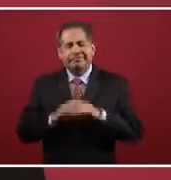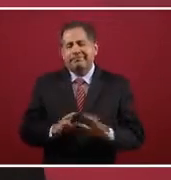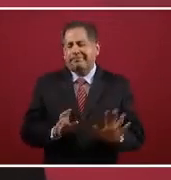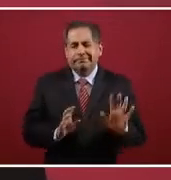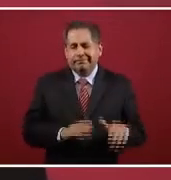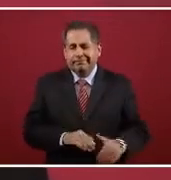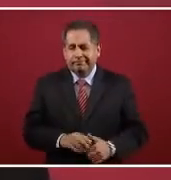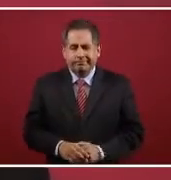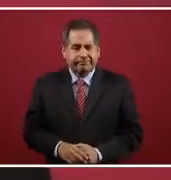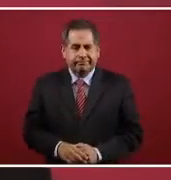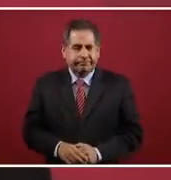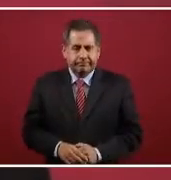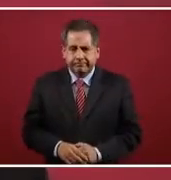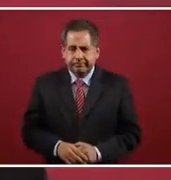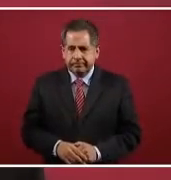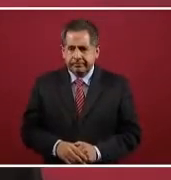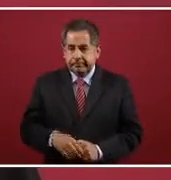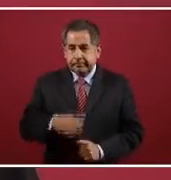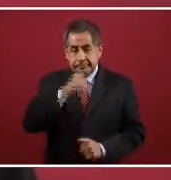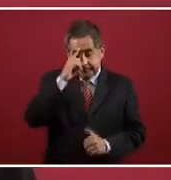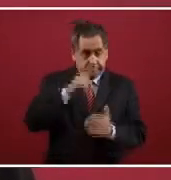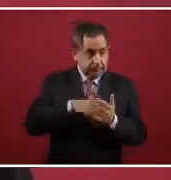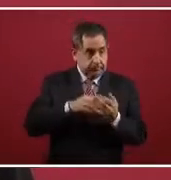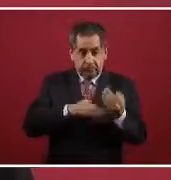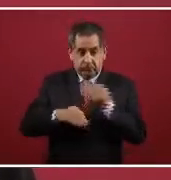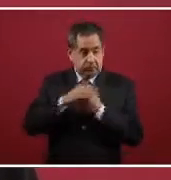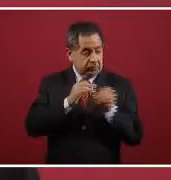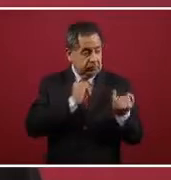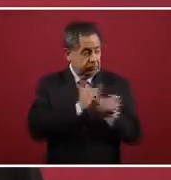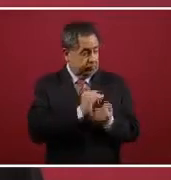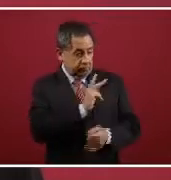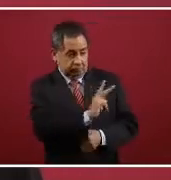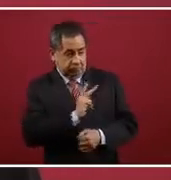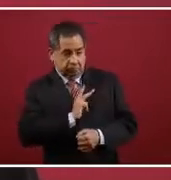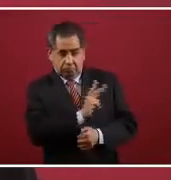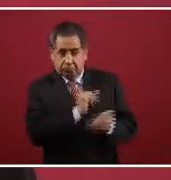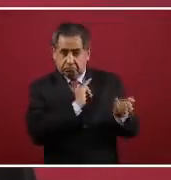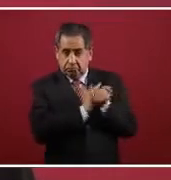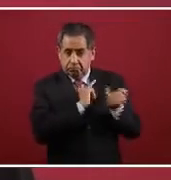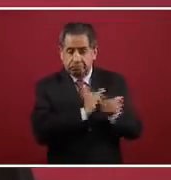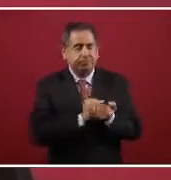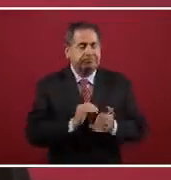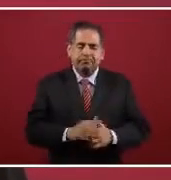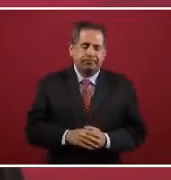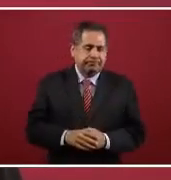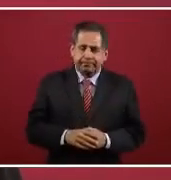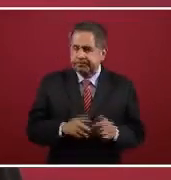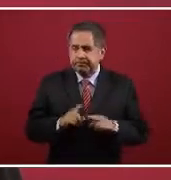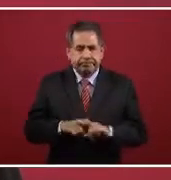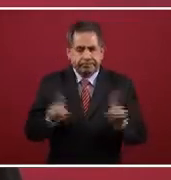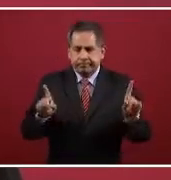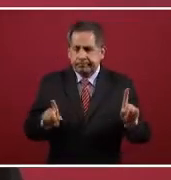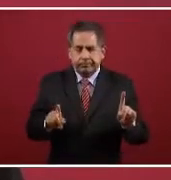Hacer creer que todos somos iguales. cuando no es así.